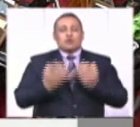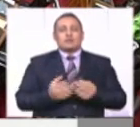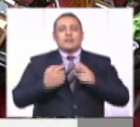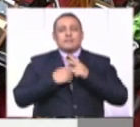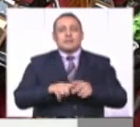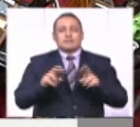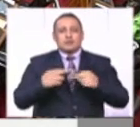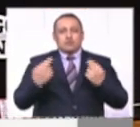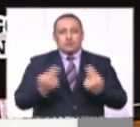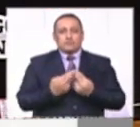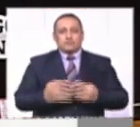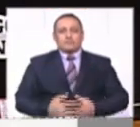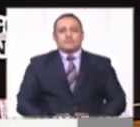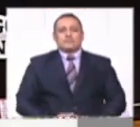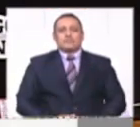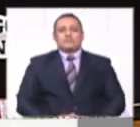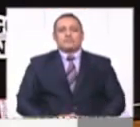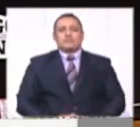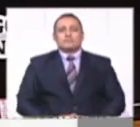reanuda la sesión